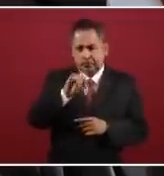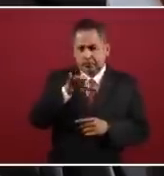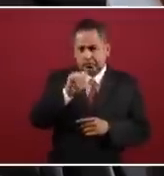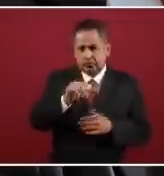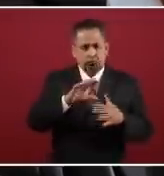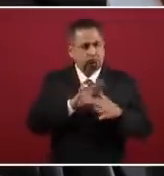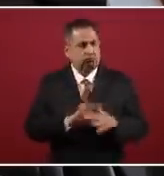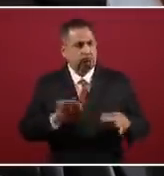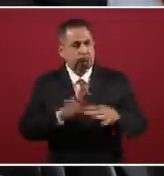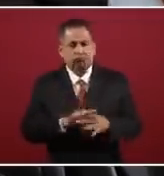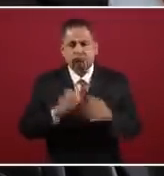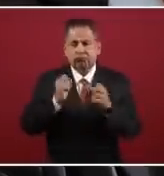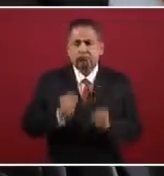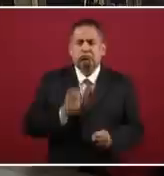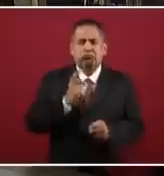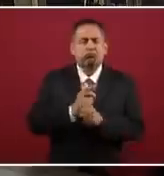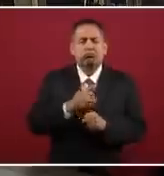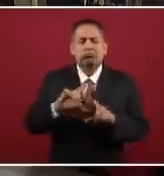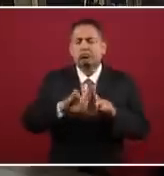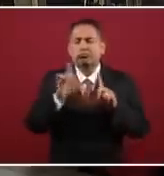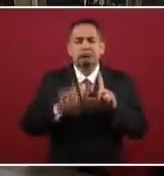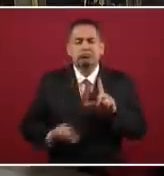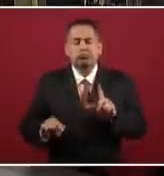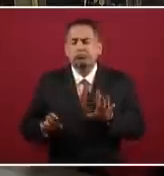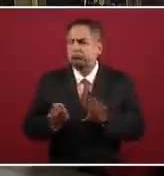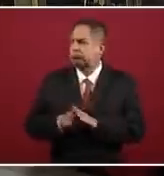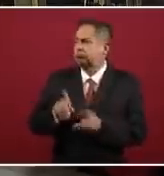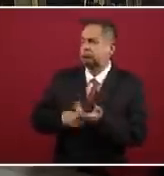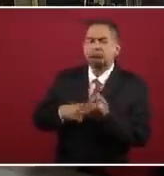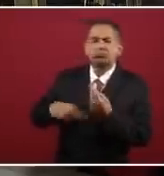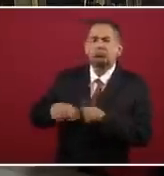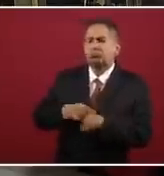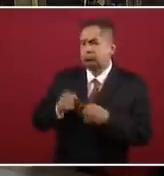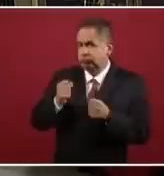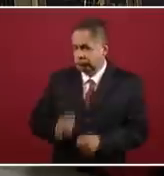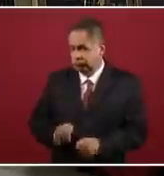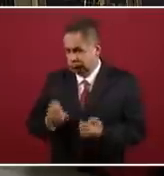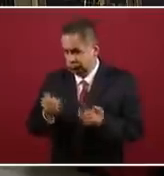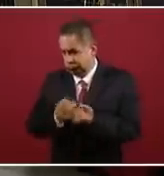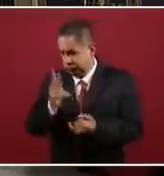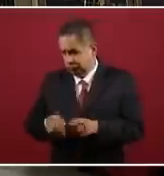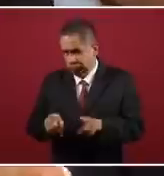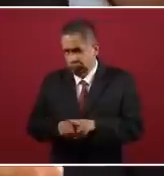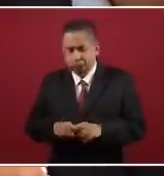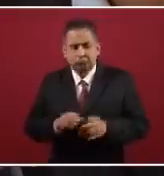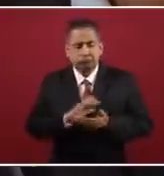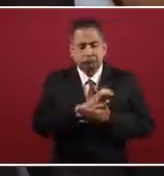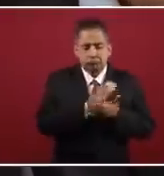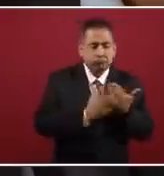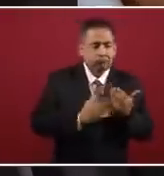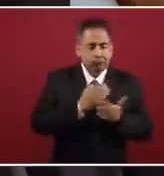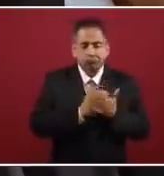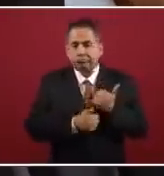argumento de la seguridad nacional, ¿cuáles son las garantías que tenemos de que no se va a incurrir en lo mismo, que los contratos no también se van a meter,